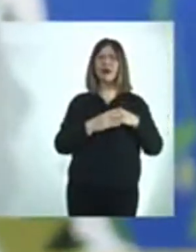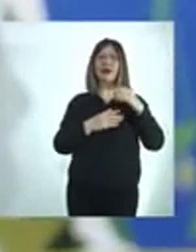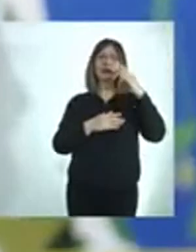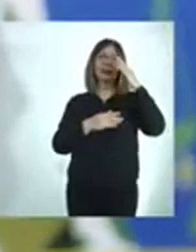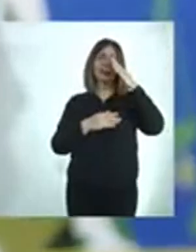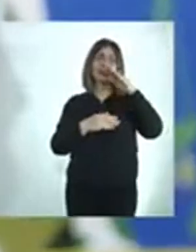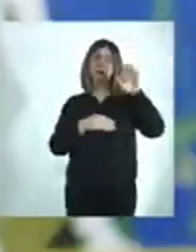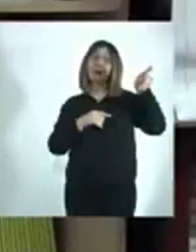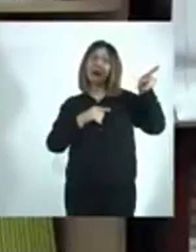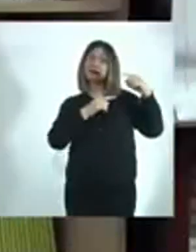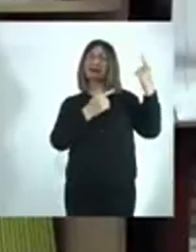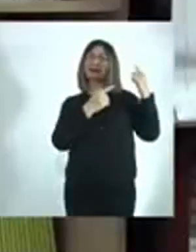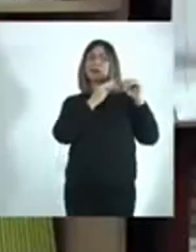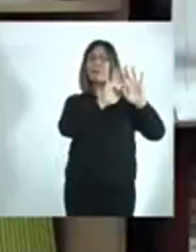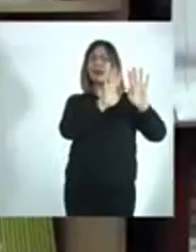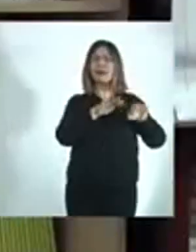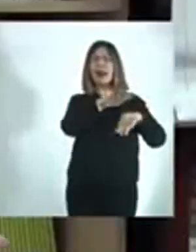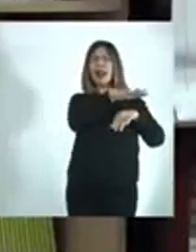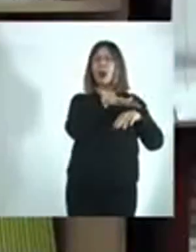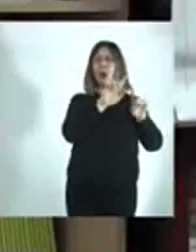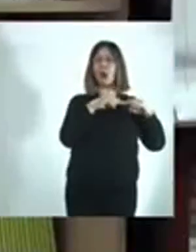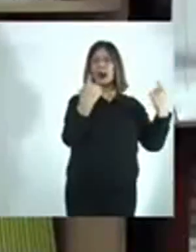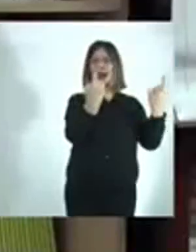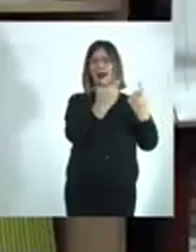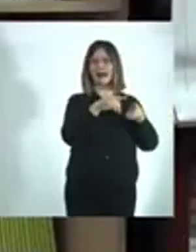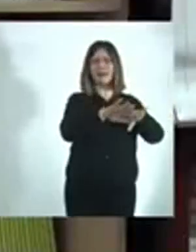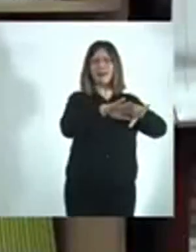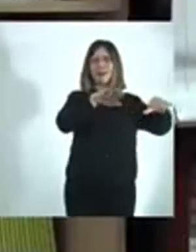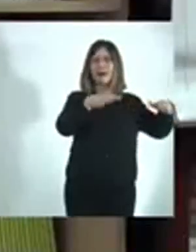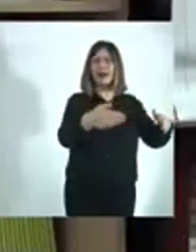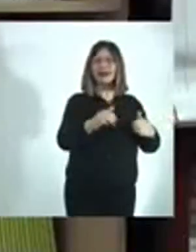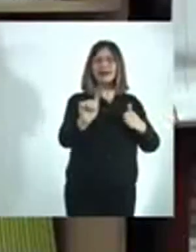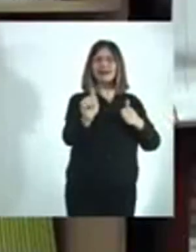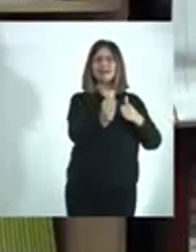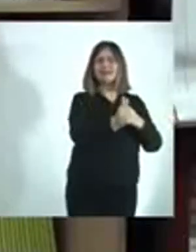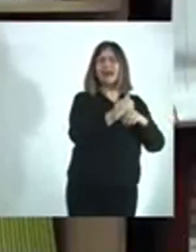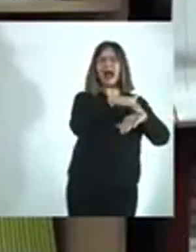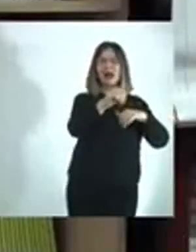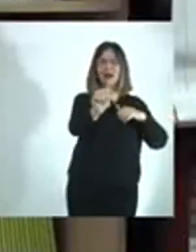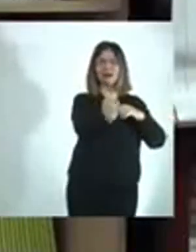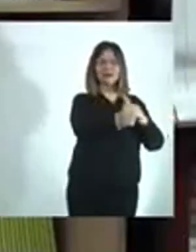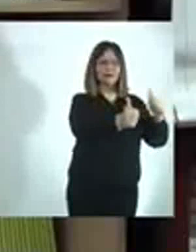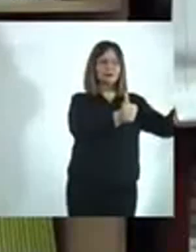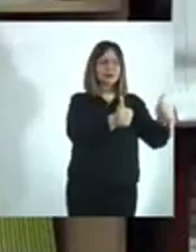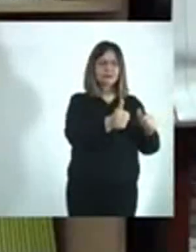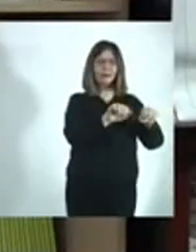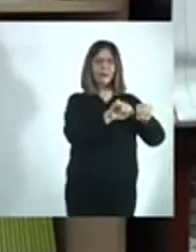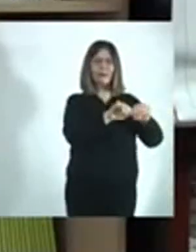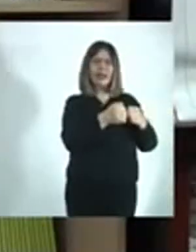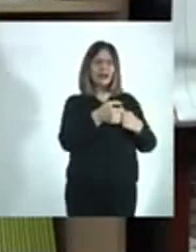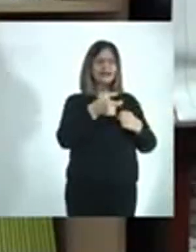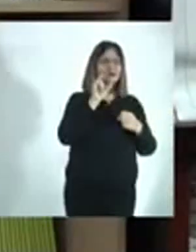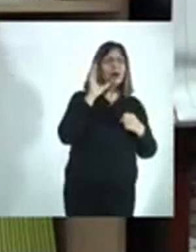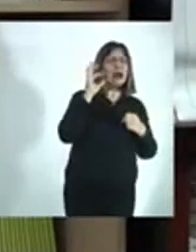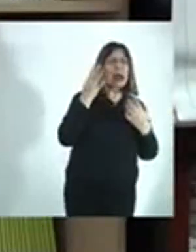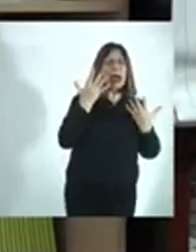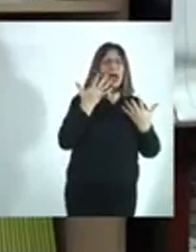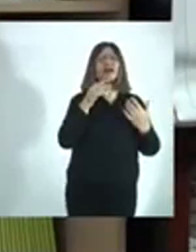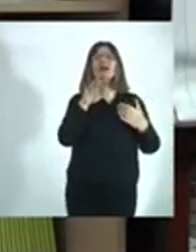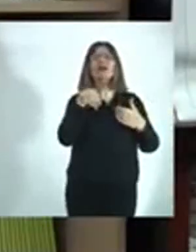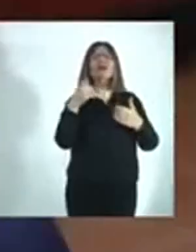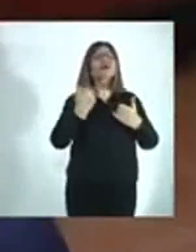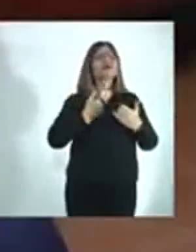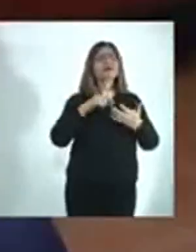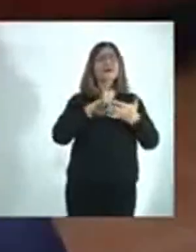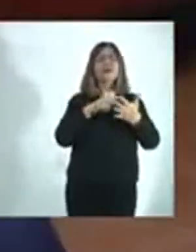termo con el mate. Y bueno, a veces poníamos un bollo, tortilla, o le pedía algo a la señora del kiosco Y a esos chiquitos que tenían problemas los hacíamos que se sienten